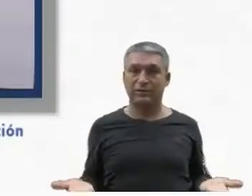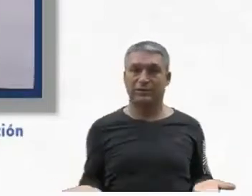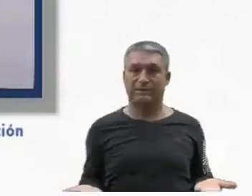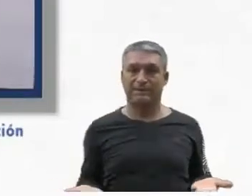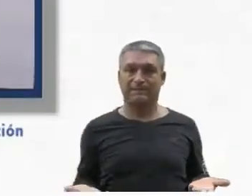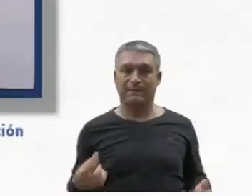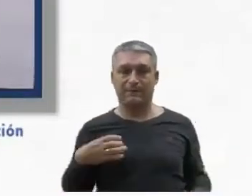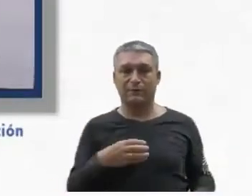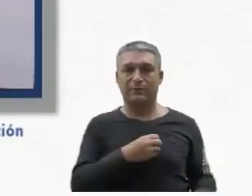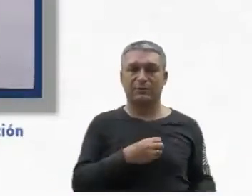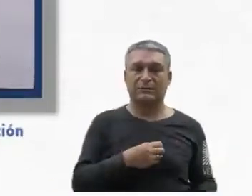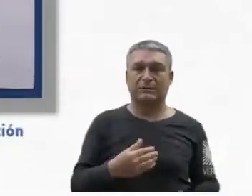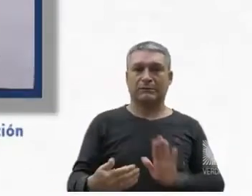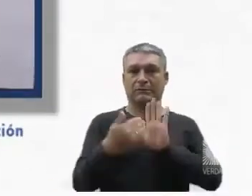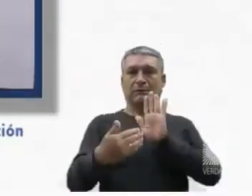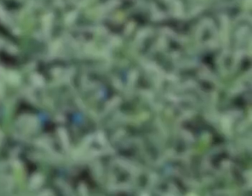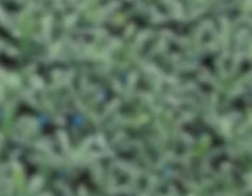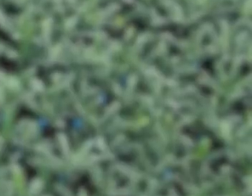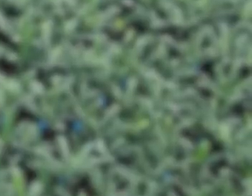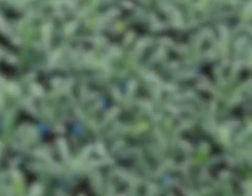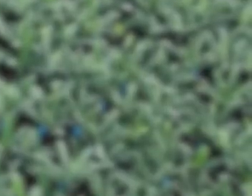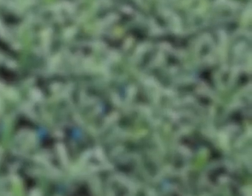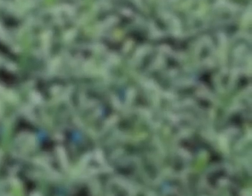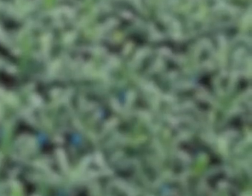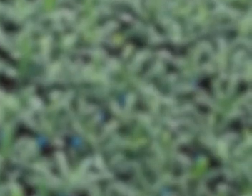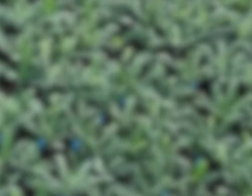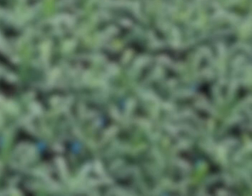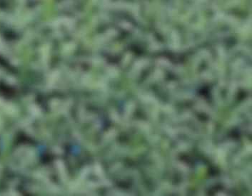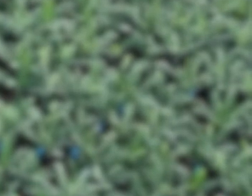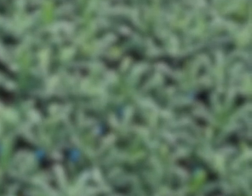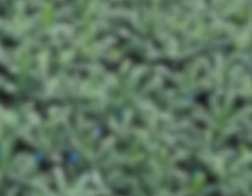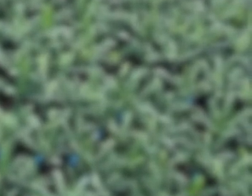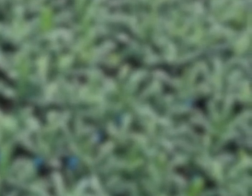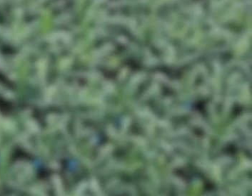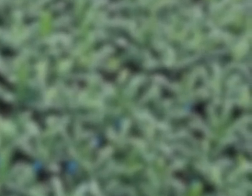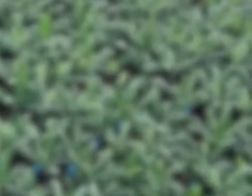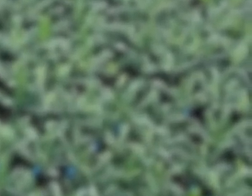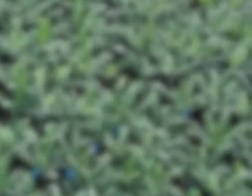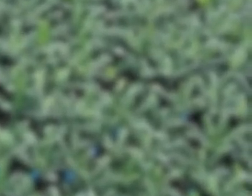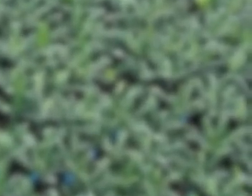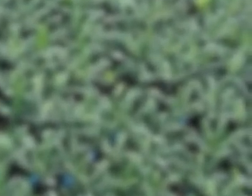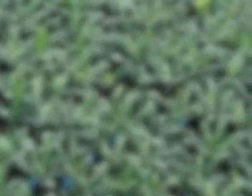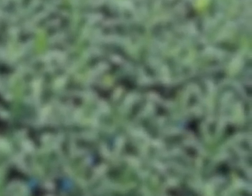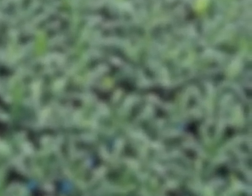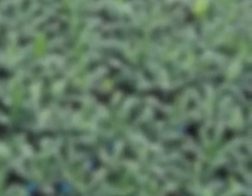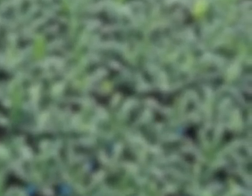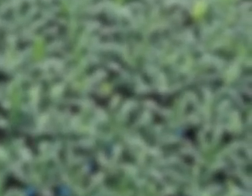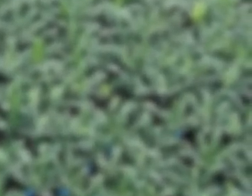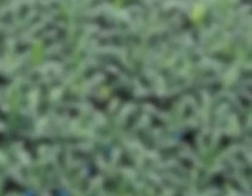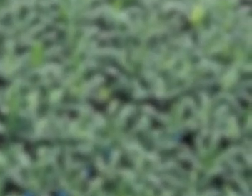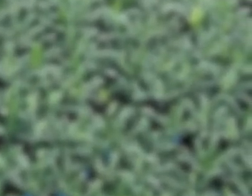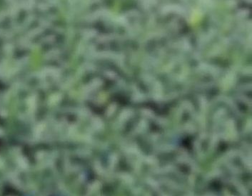de la represión y desde la vía militar. Y a veces dicen que estamos en contra del desarrollo, no es que estemos en contra del desarrollo, porque el